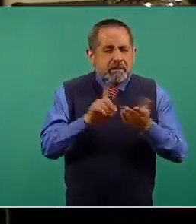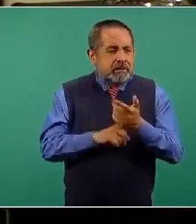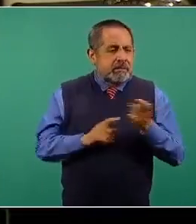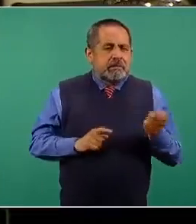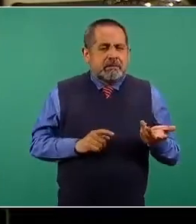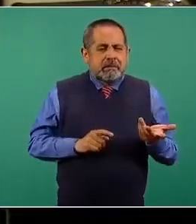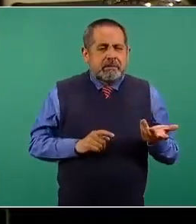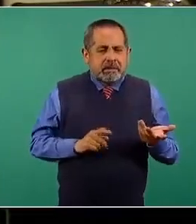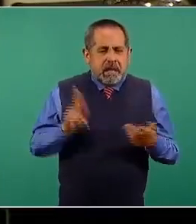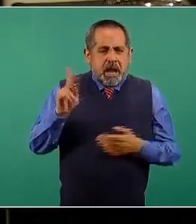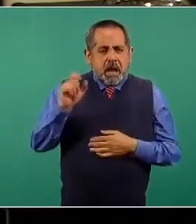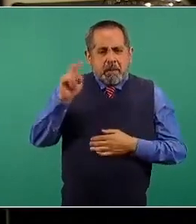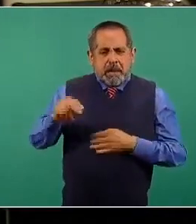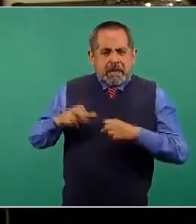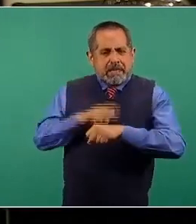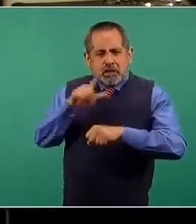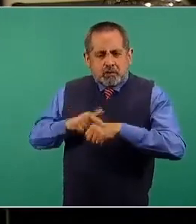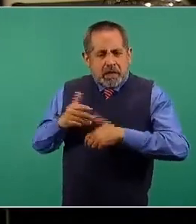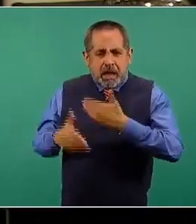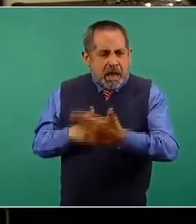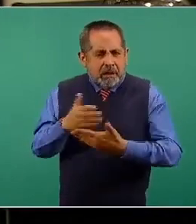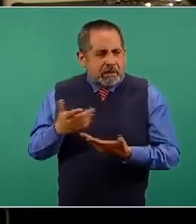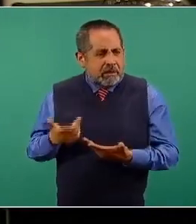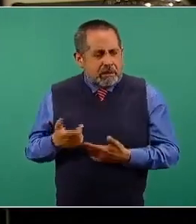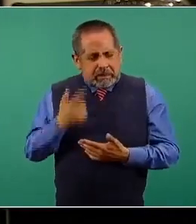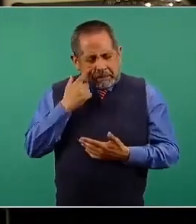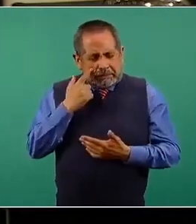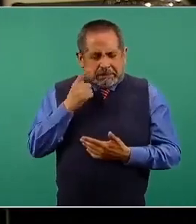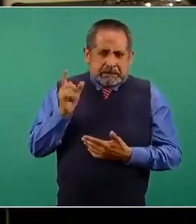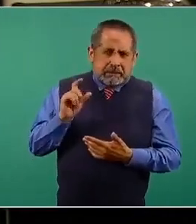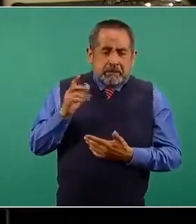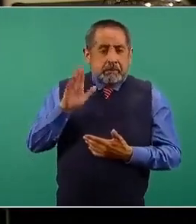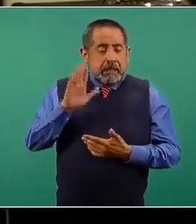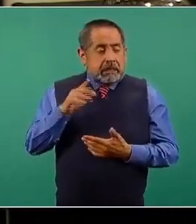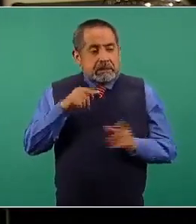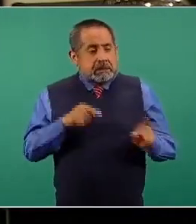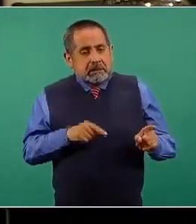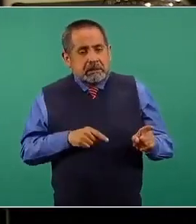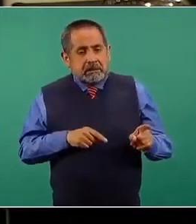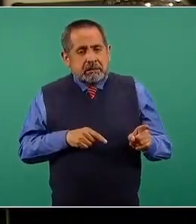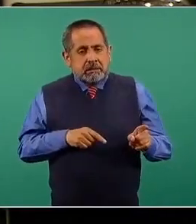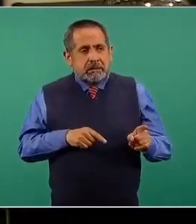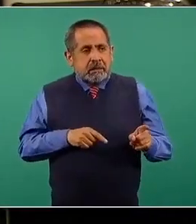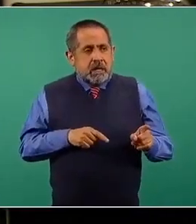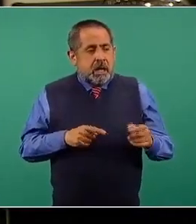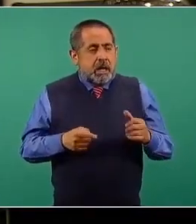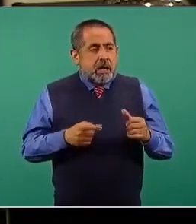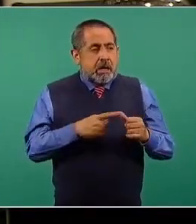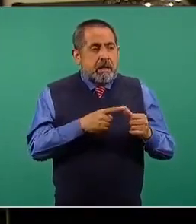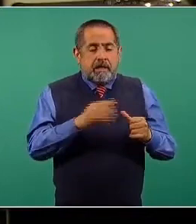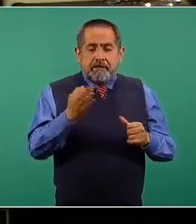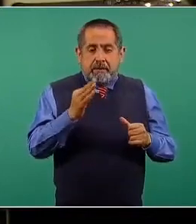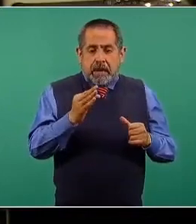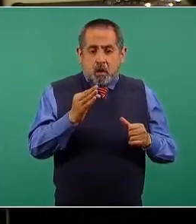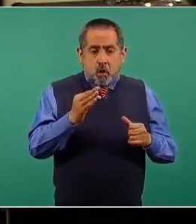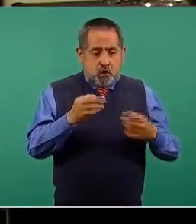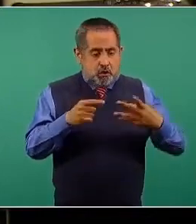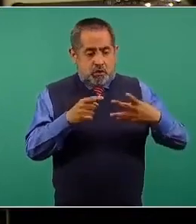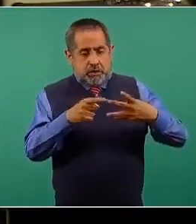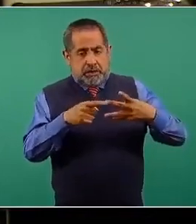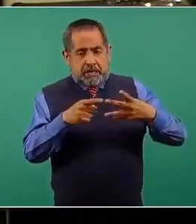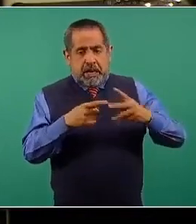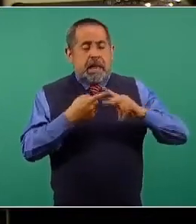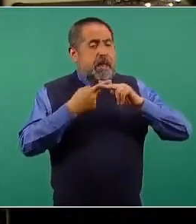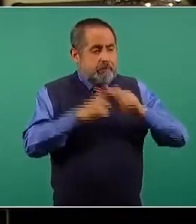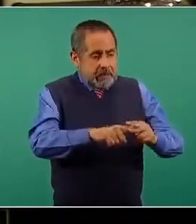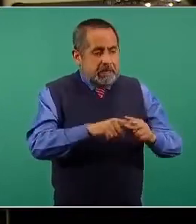con el Plan Nacional de Vacunación estaba previsto que desde la primera quincena de febrero se pudiera empezar